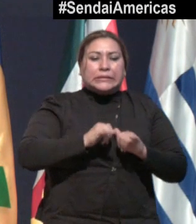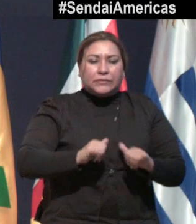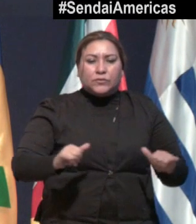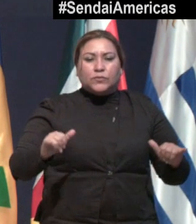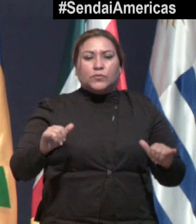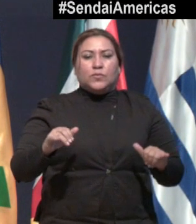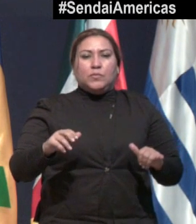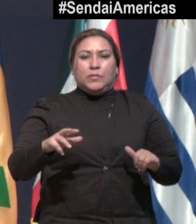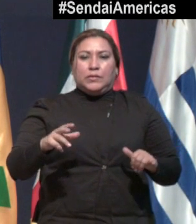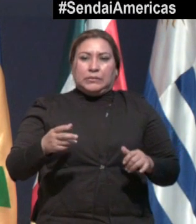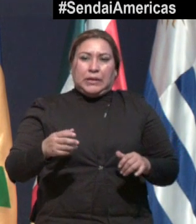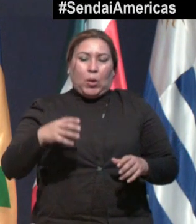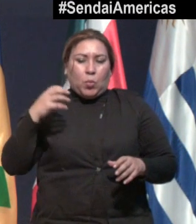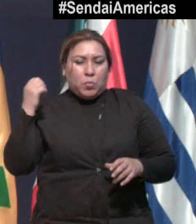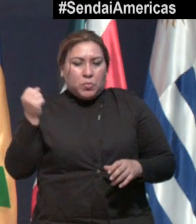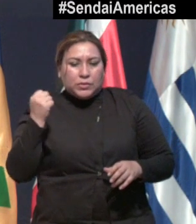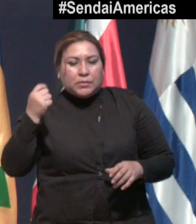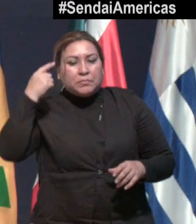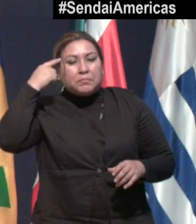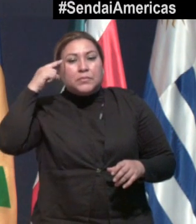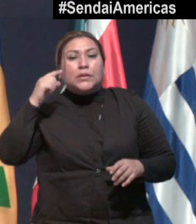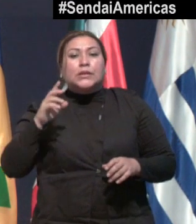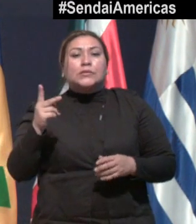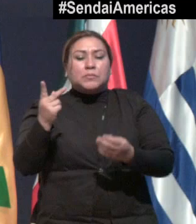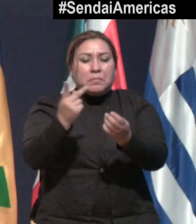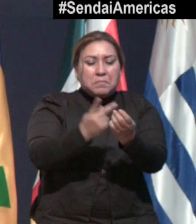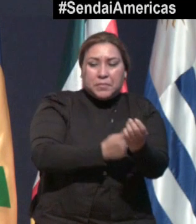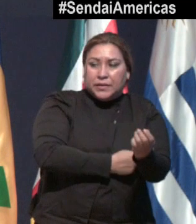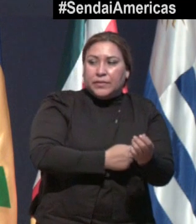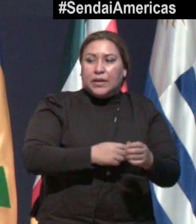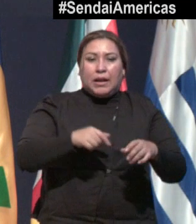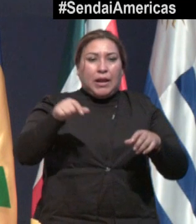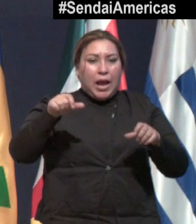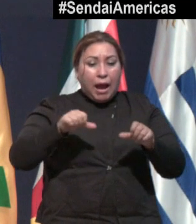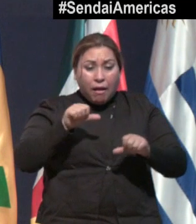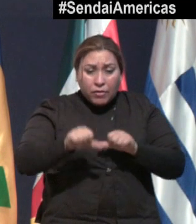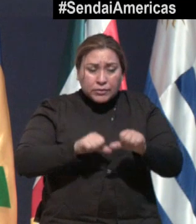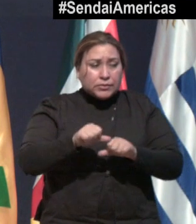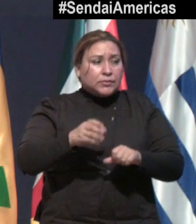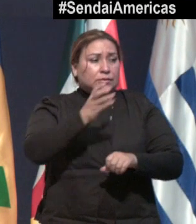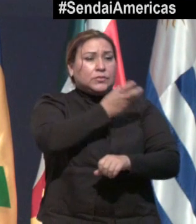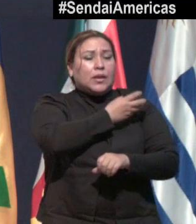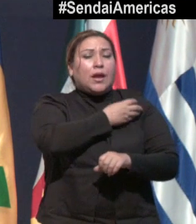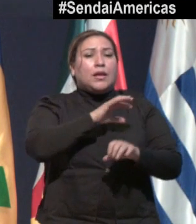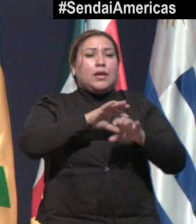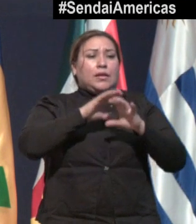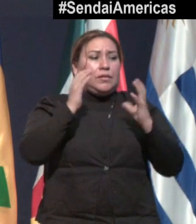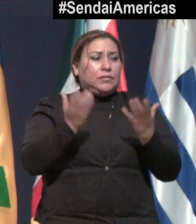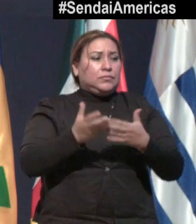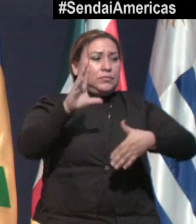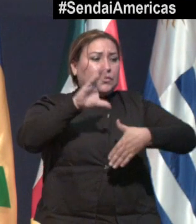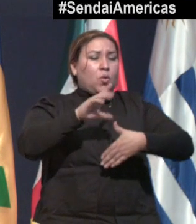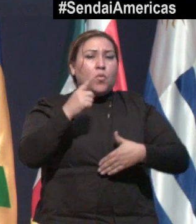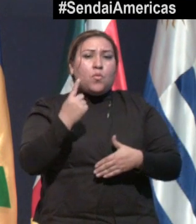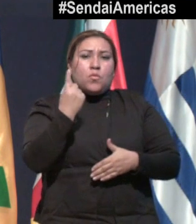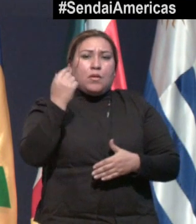nuestra planificación, tanto a nivel internacional o regional como a nivel nacional. Uno es la